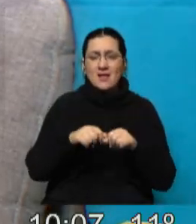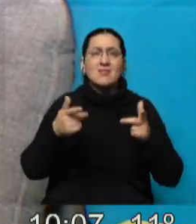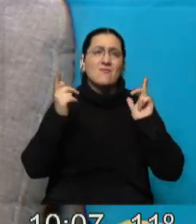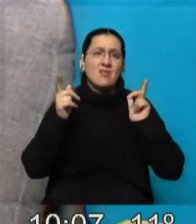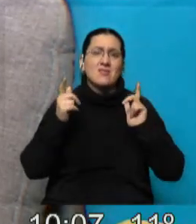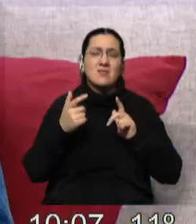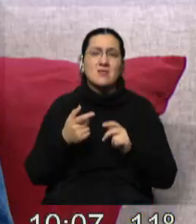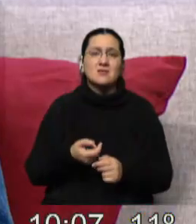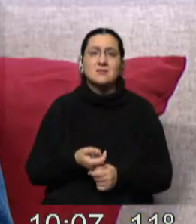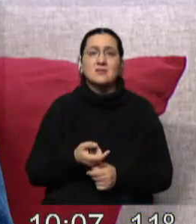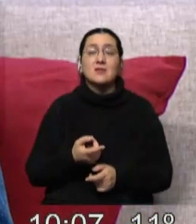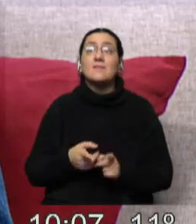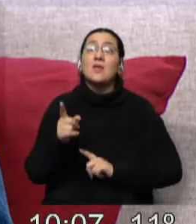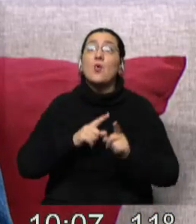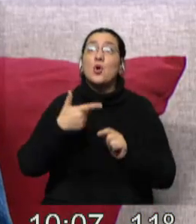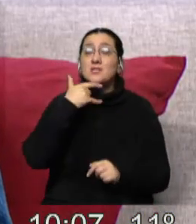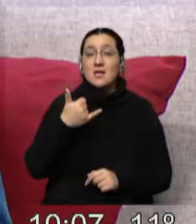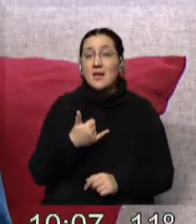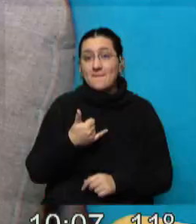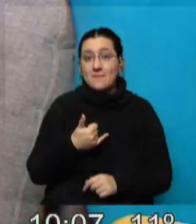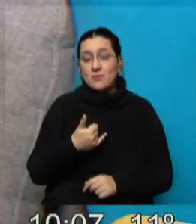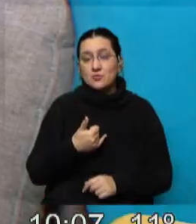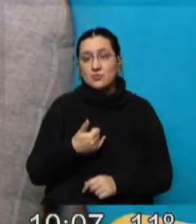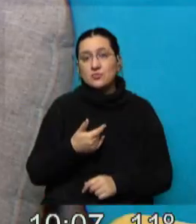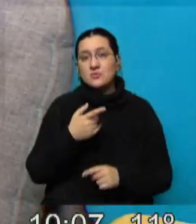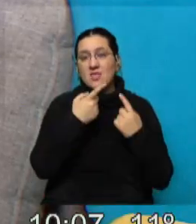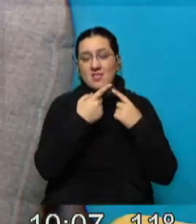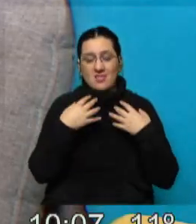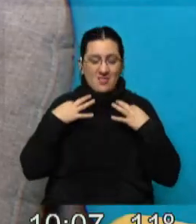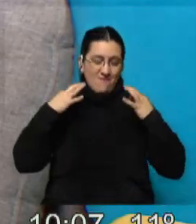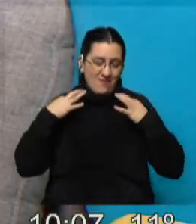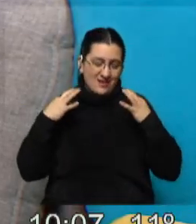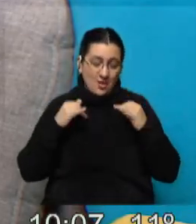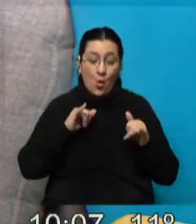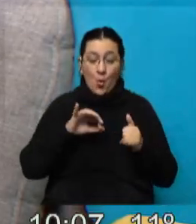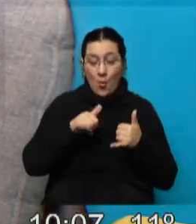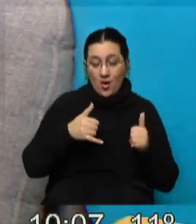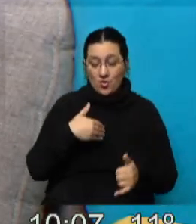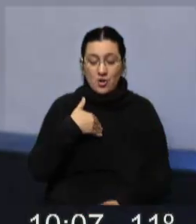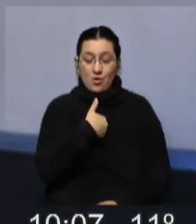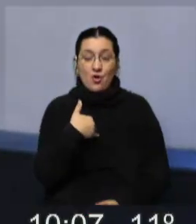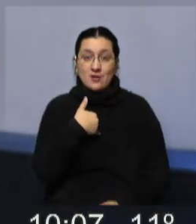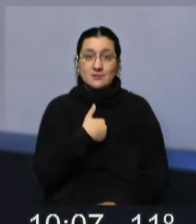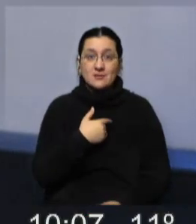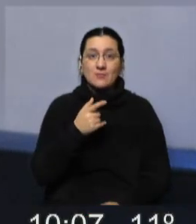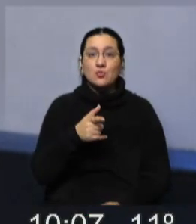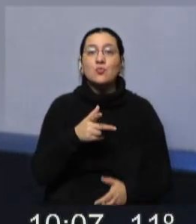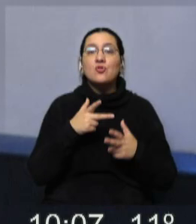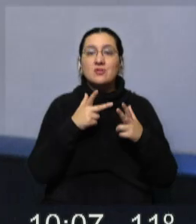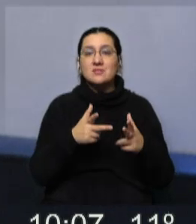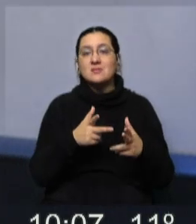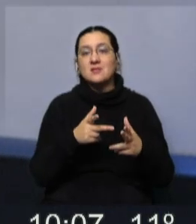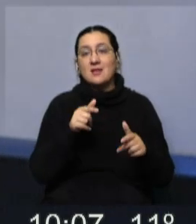contrario, ponen algunos ejemplos muy jocosos de disfraces o juegos de roles. Eso, ¿no? Ahora, vos cuando decís todo